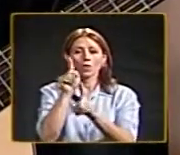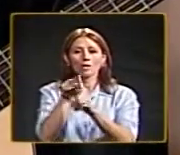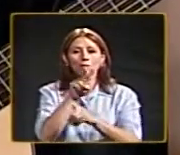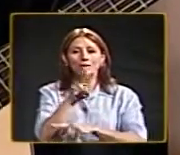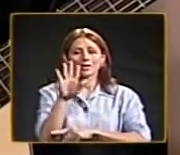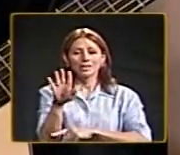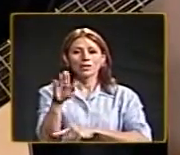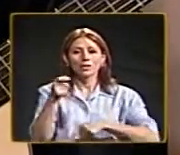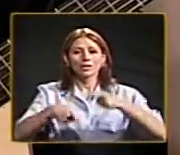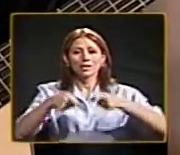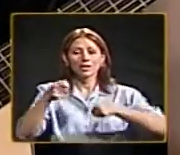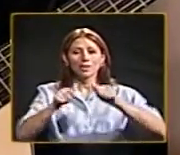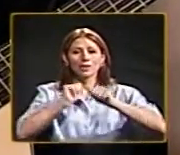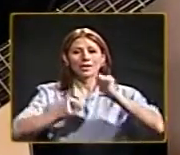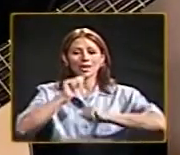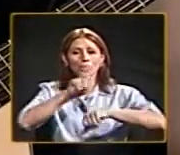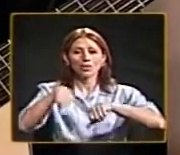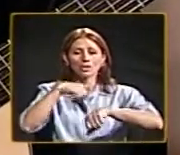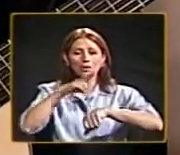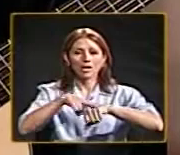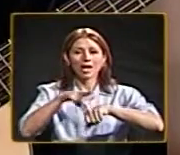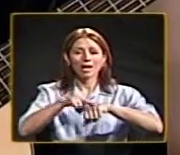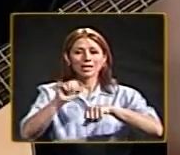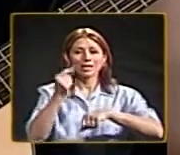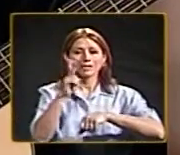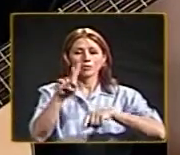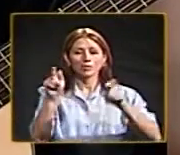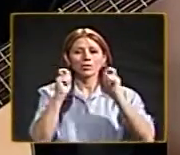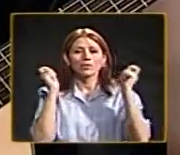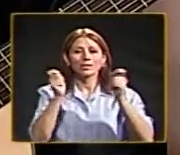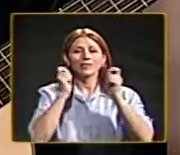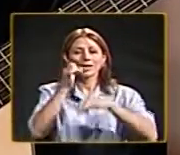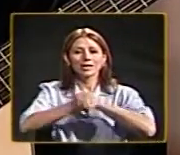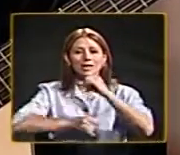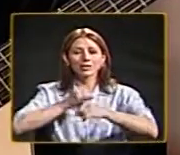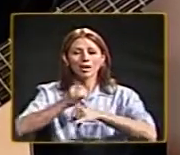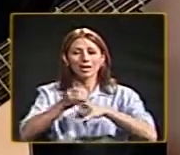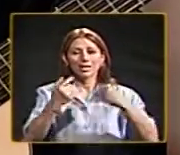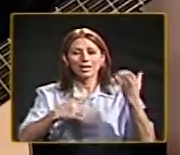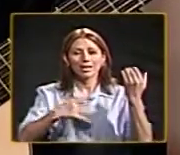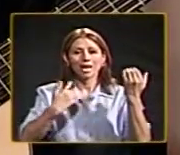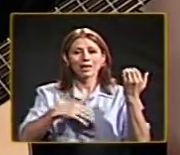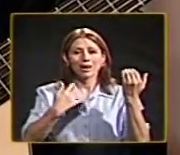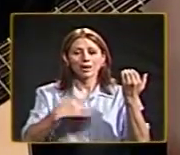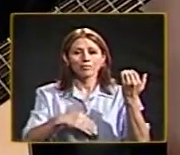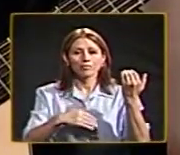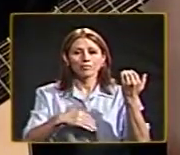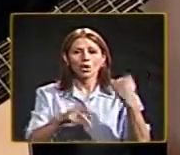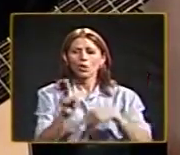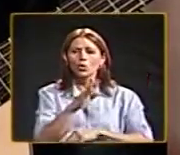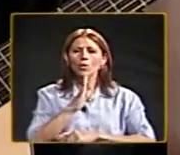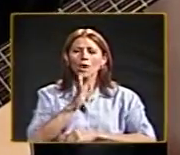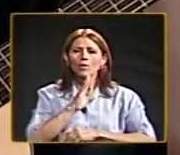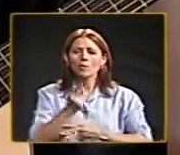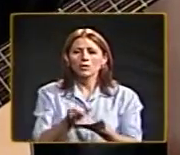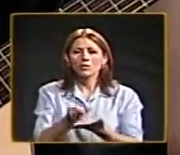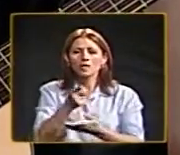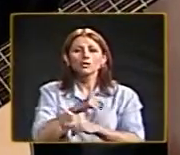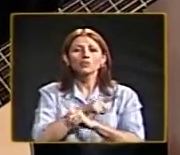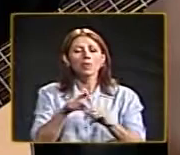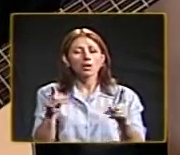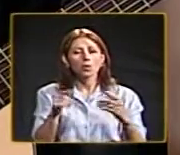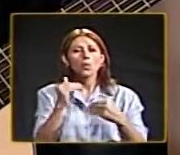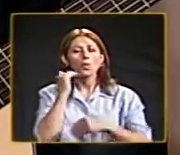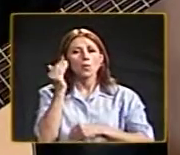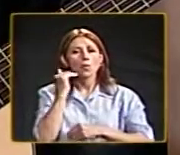de septiembre. Teatro Nacional, 12º Festival Internacional de Guitarra. No hablamos de los precios, pero son precios populares.